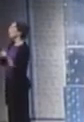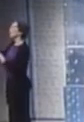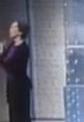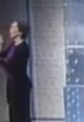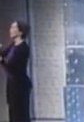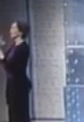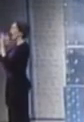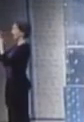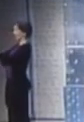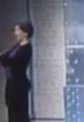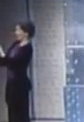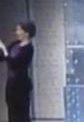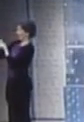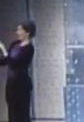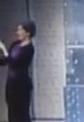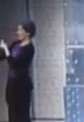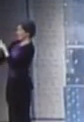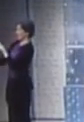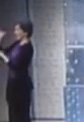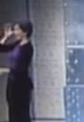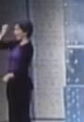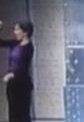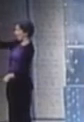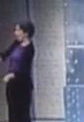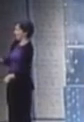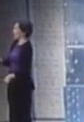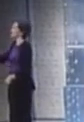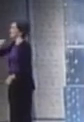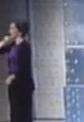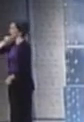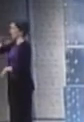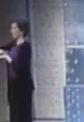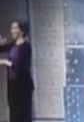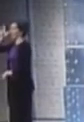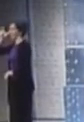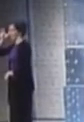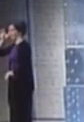oyen nada, si hablamos sin micro. Sí, ¿quieres repetir la pregunta? No, lo que decía era